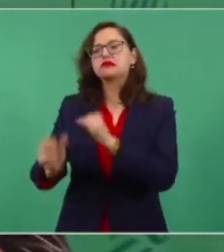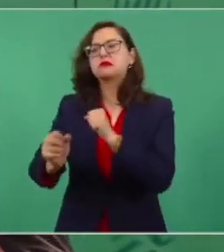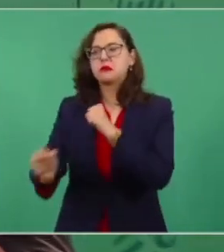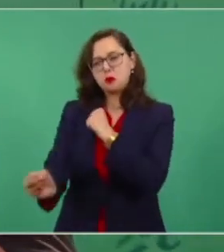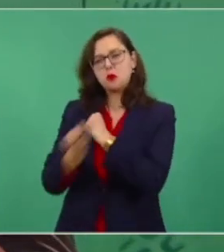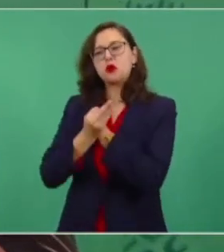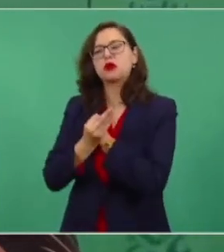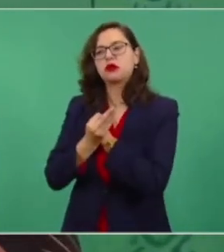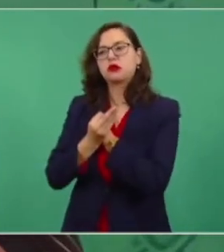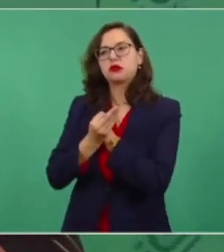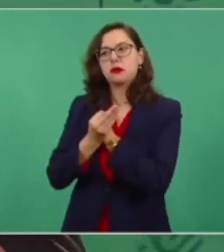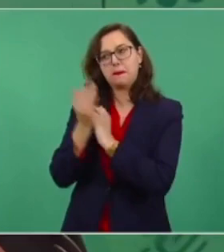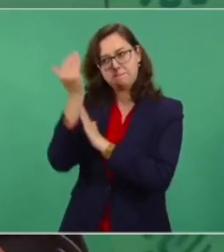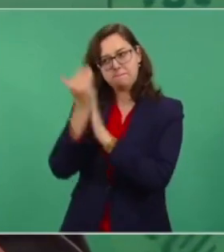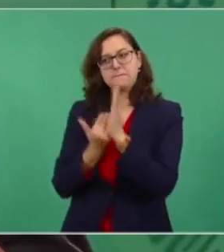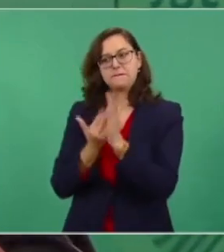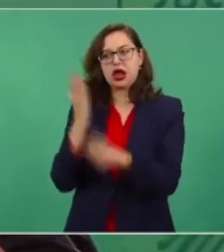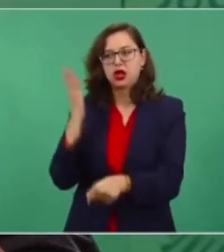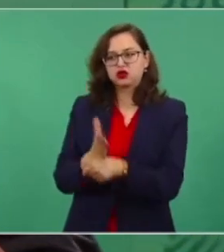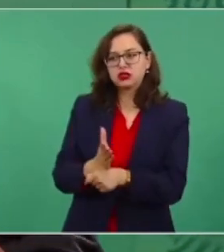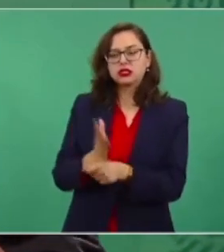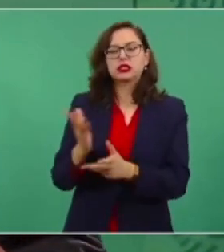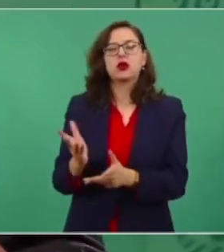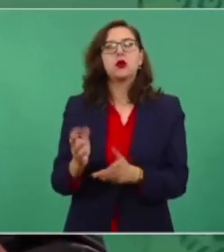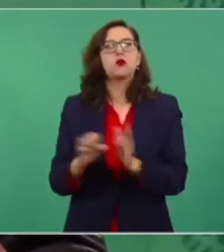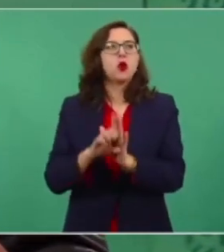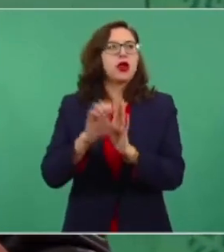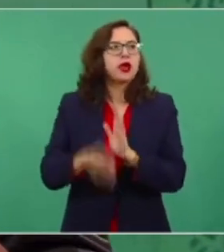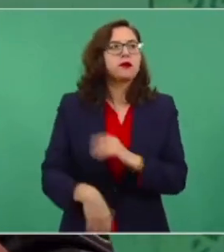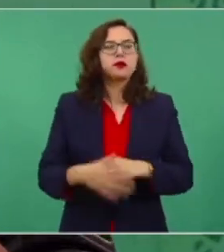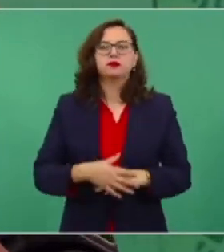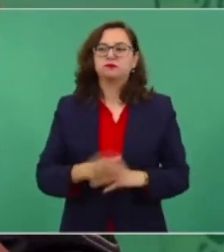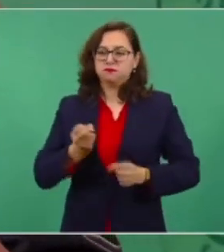investigar sobre hechos de corrupción